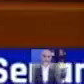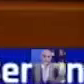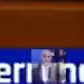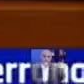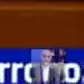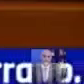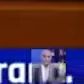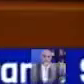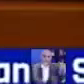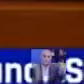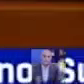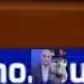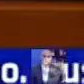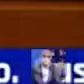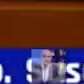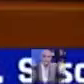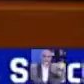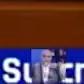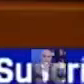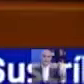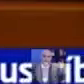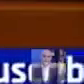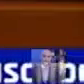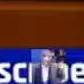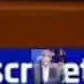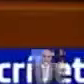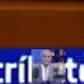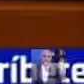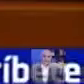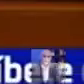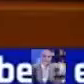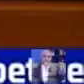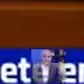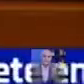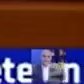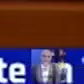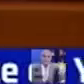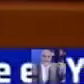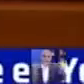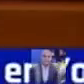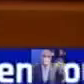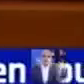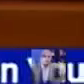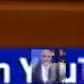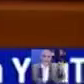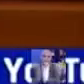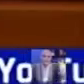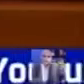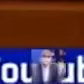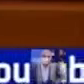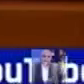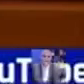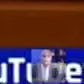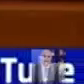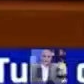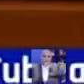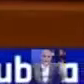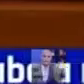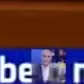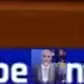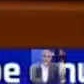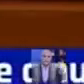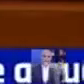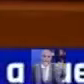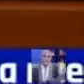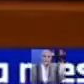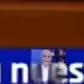pública solo cuando lo dispone la ley. Así lo dice el artículo 6º de nuestra Constitución. Y ahí está